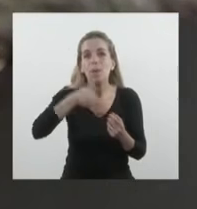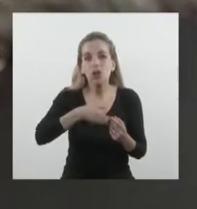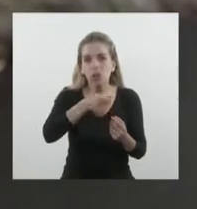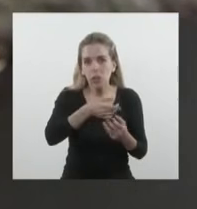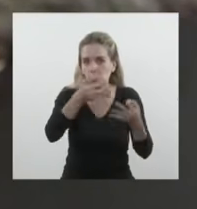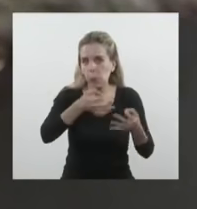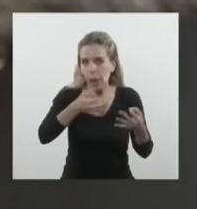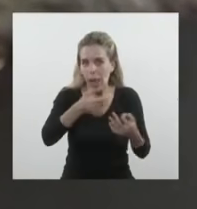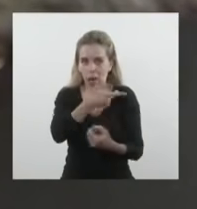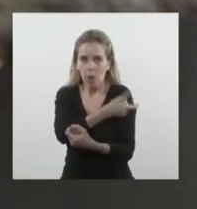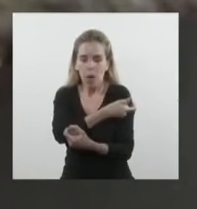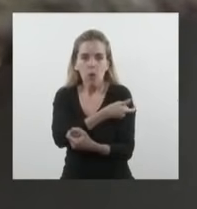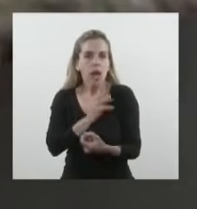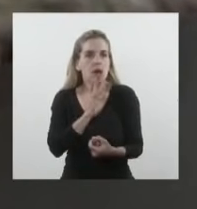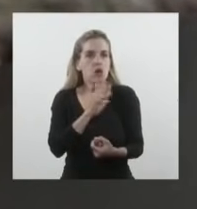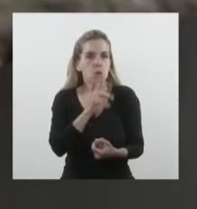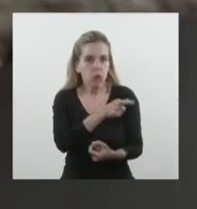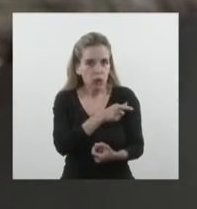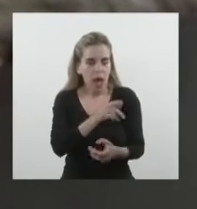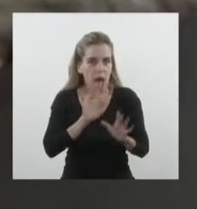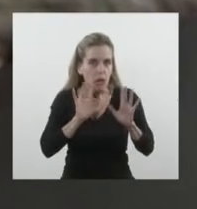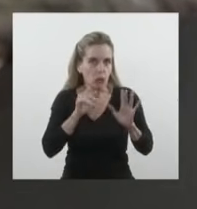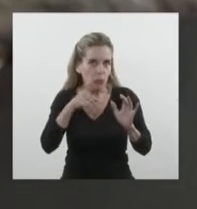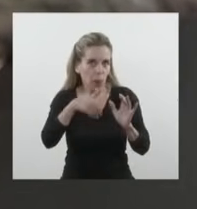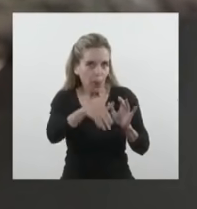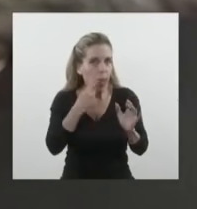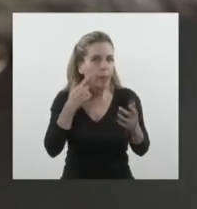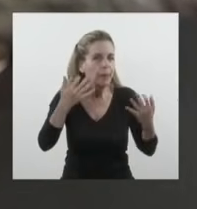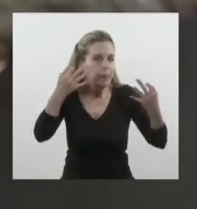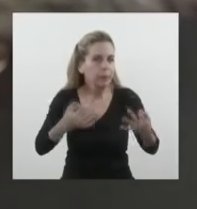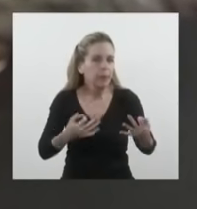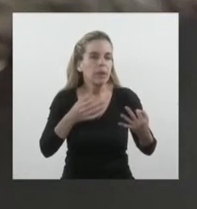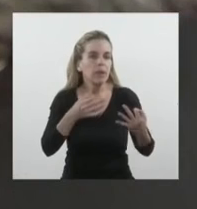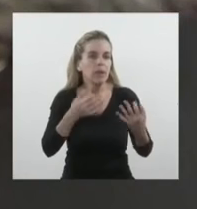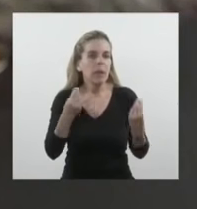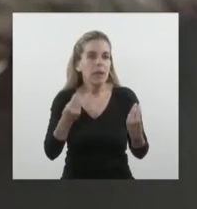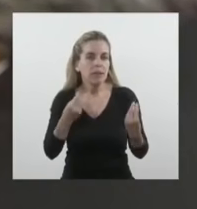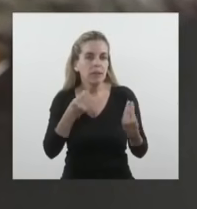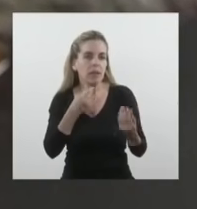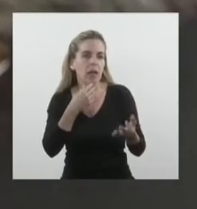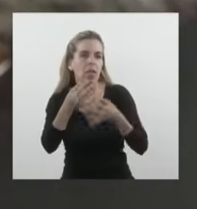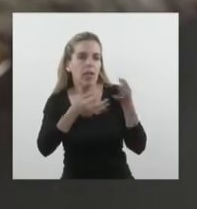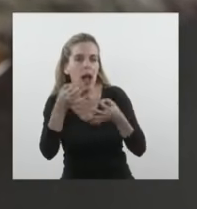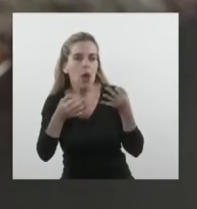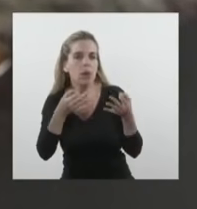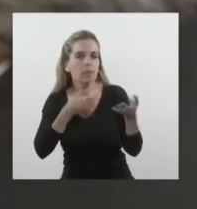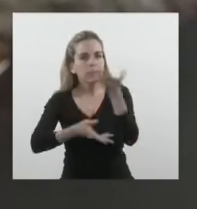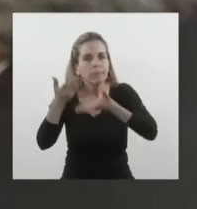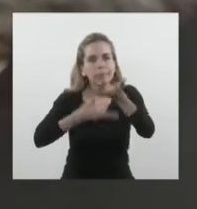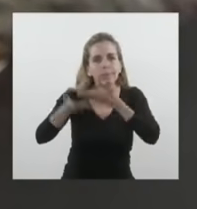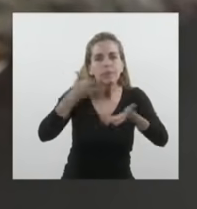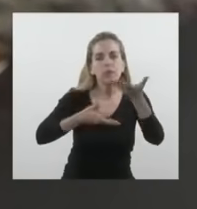podemos hacer lo posible a través del diálogo y de la cooperación a